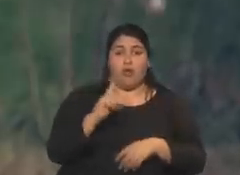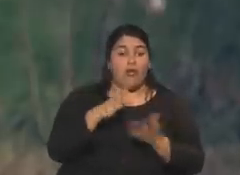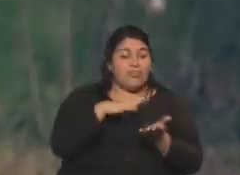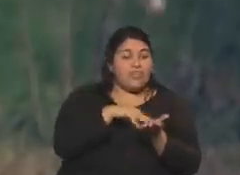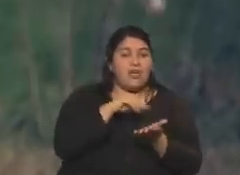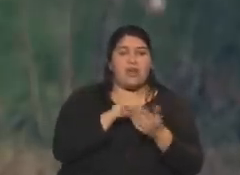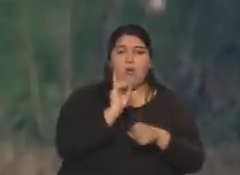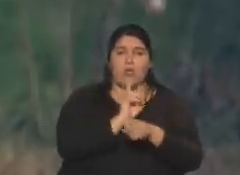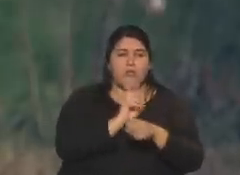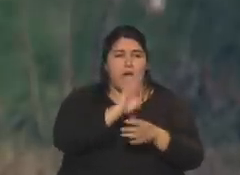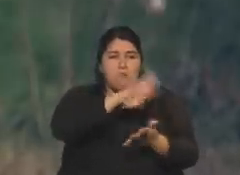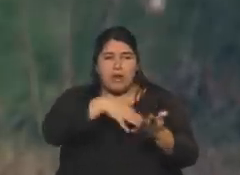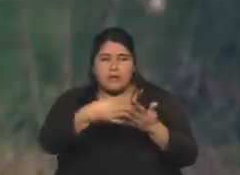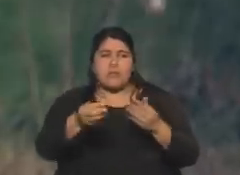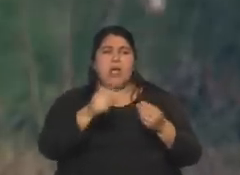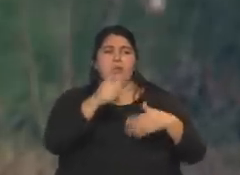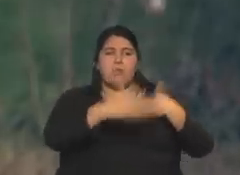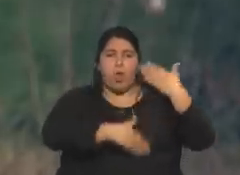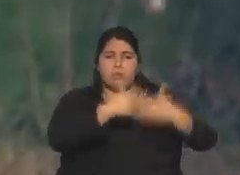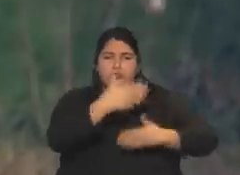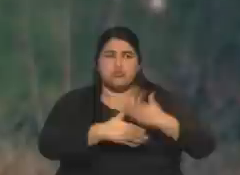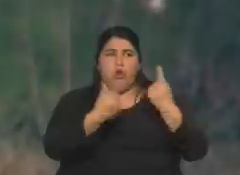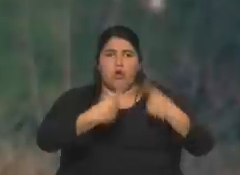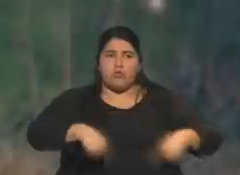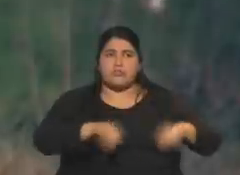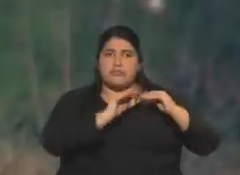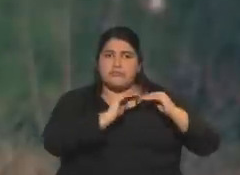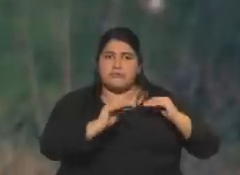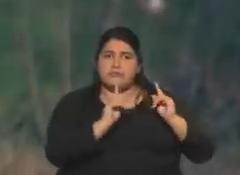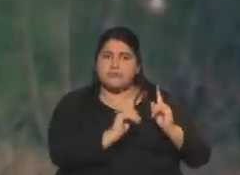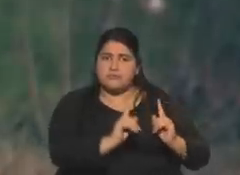tierra, planificar ciclos de producción que sean sustentables y que tengan